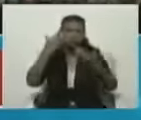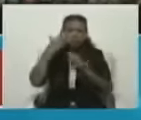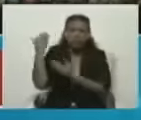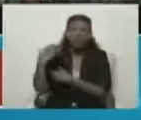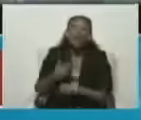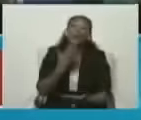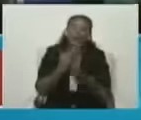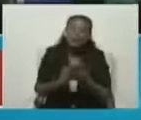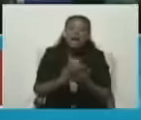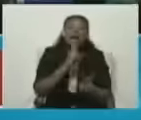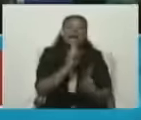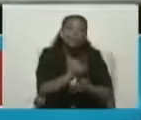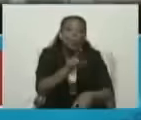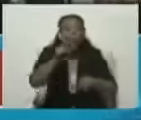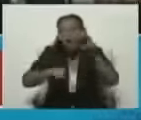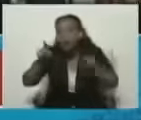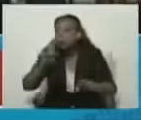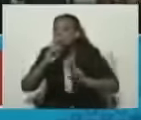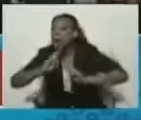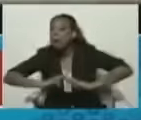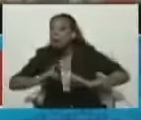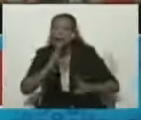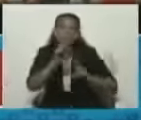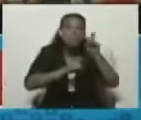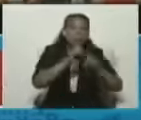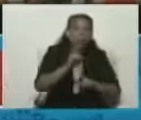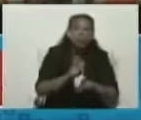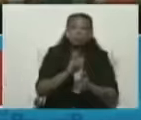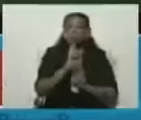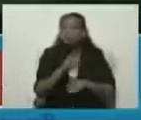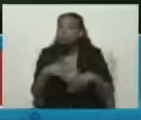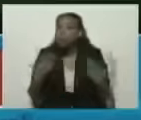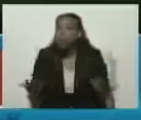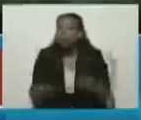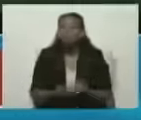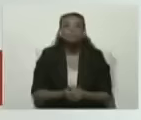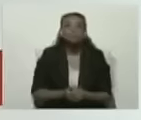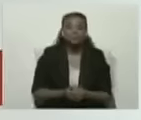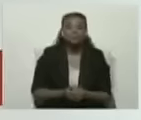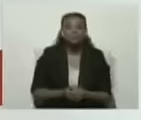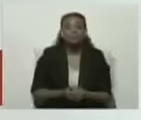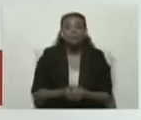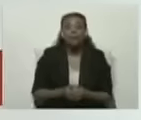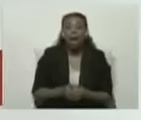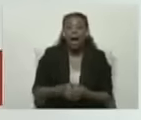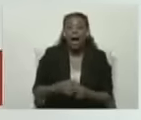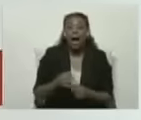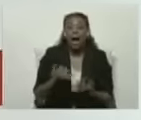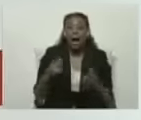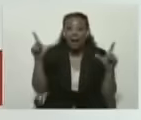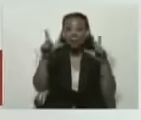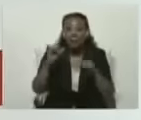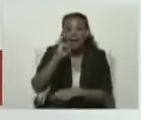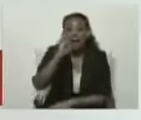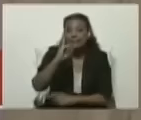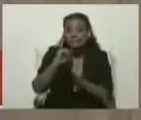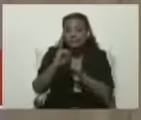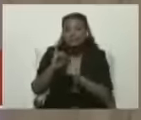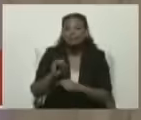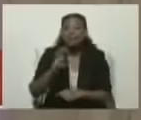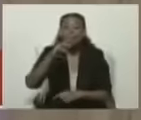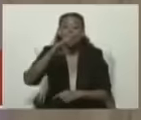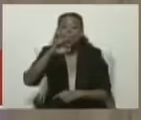mucho gusto contestaré alguna pregunta por Canal I, María Ángel Hurtado. Hola, muy buenos